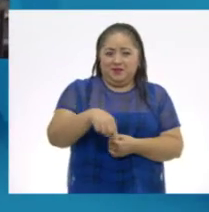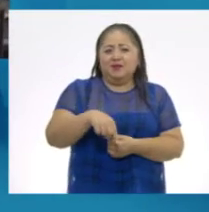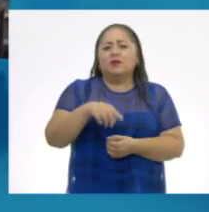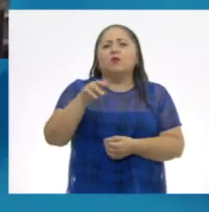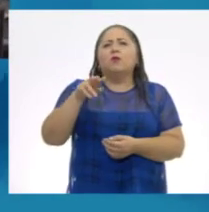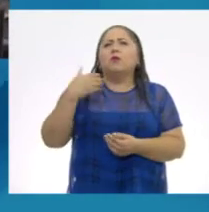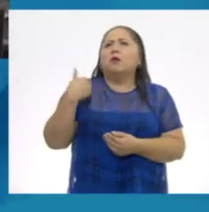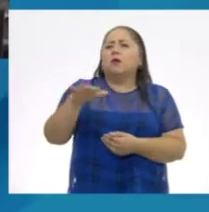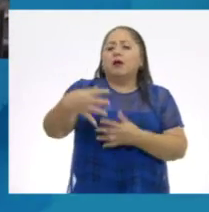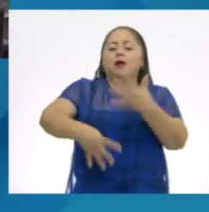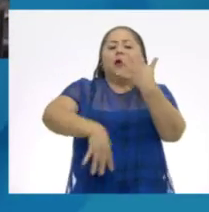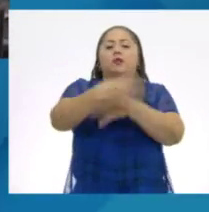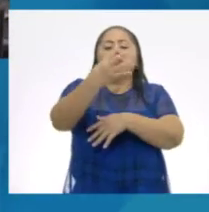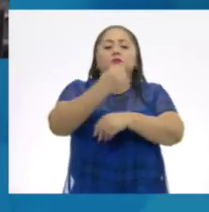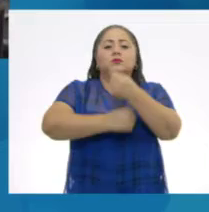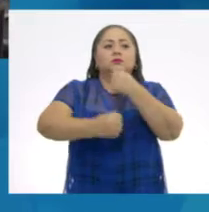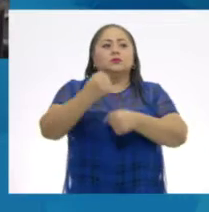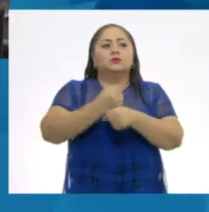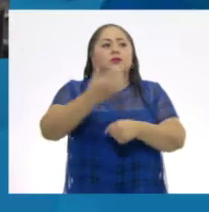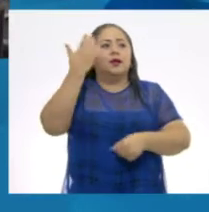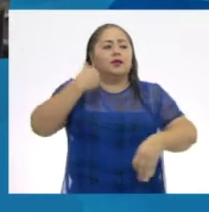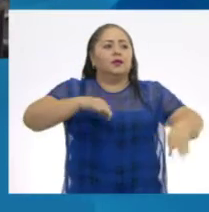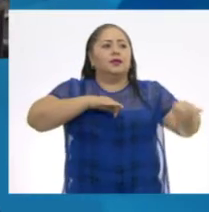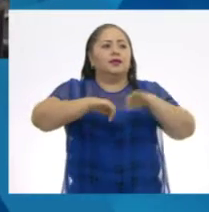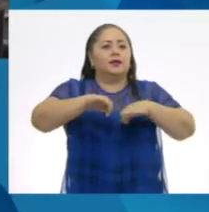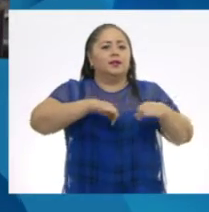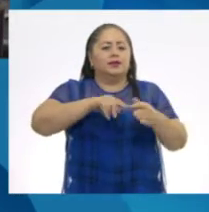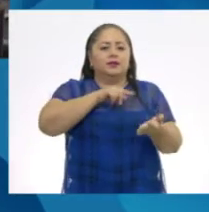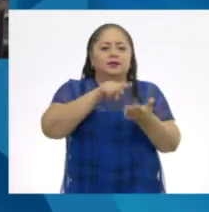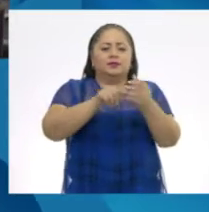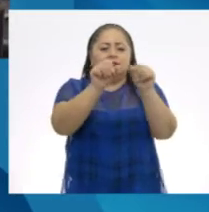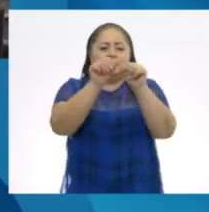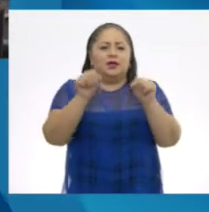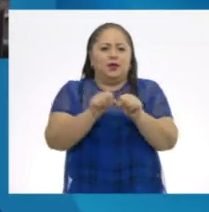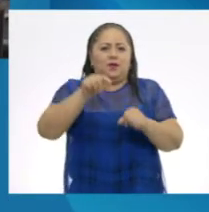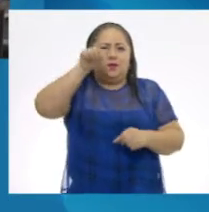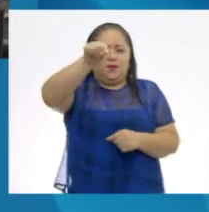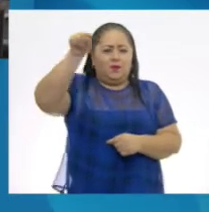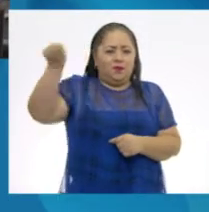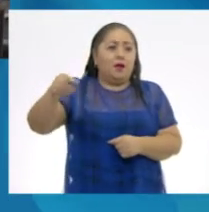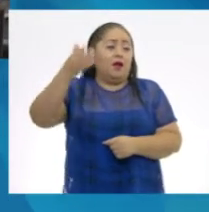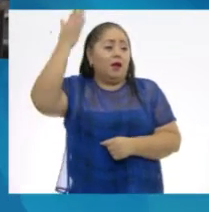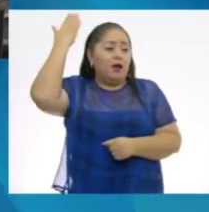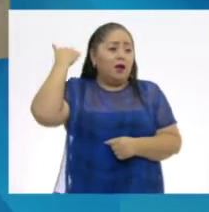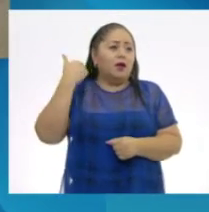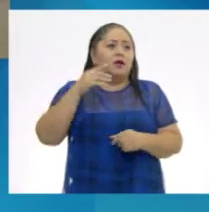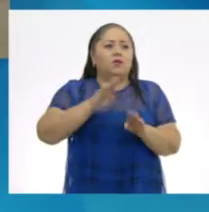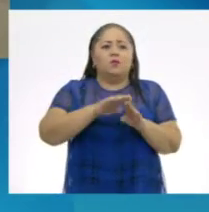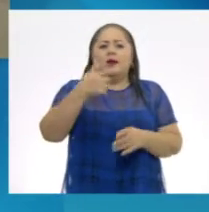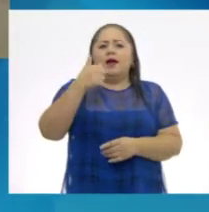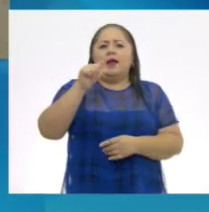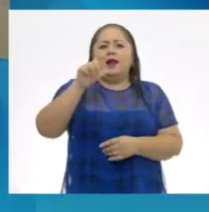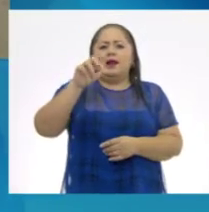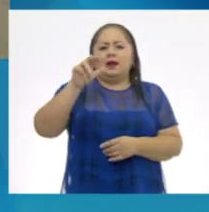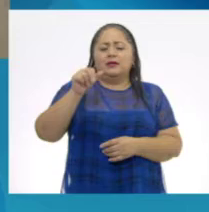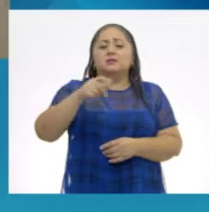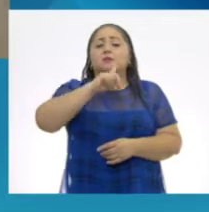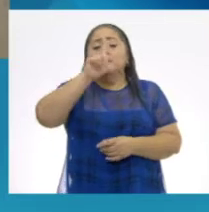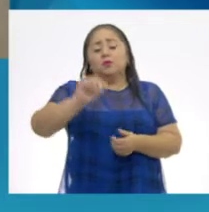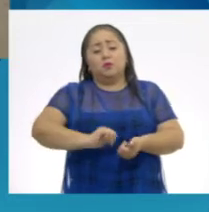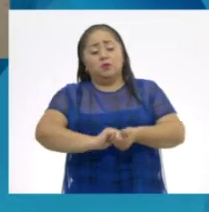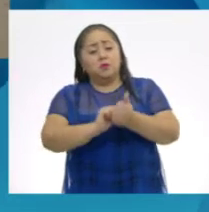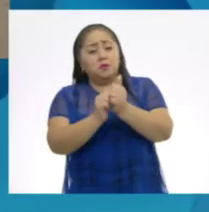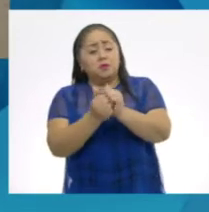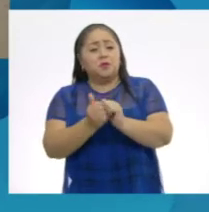fue hace 14 años, trabajábamos en salones de galeras. Antes había galeras allá, pero a raíz de